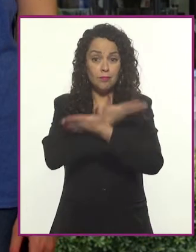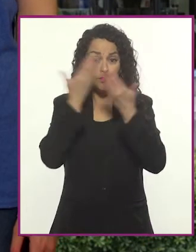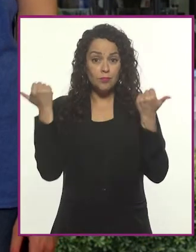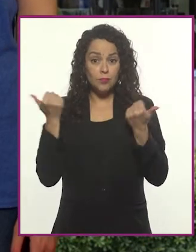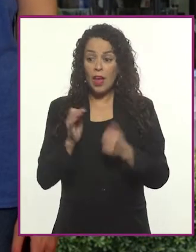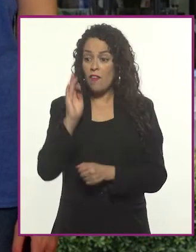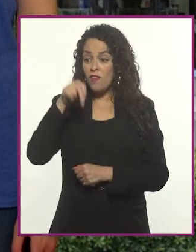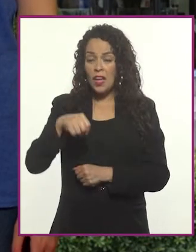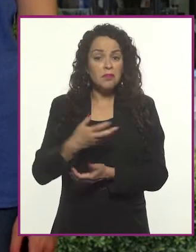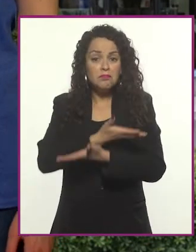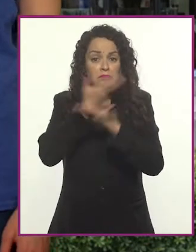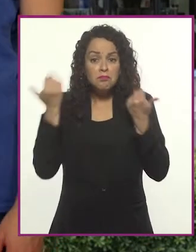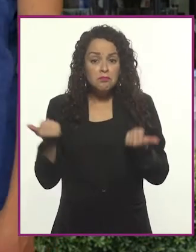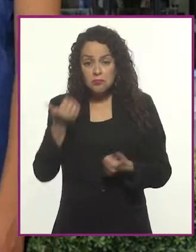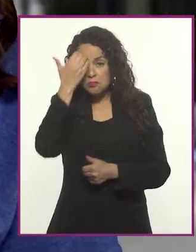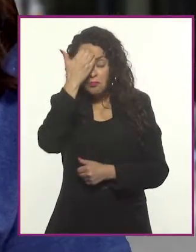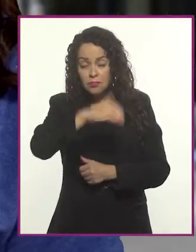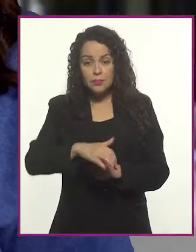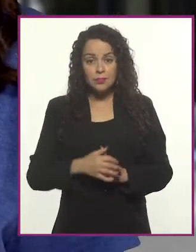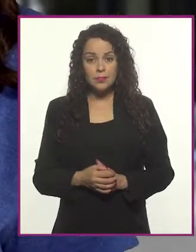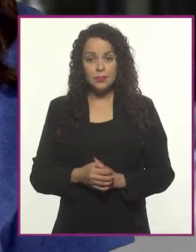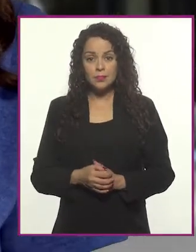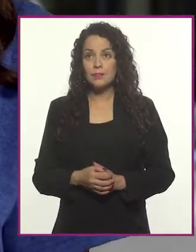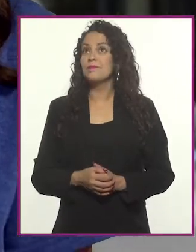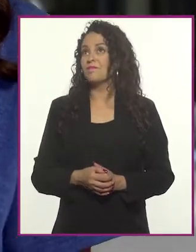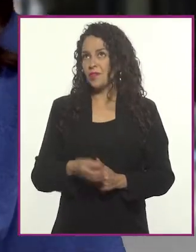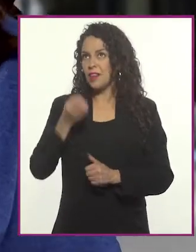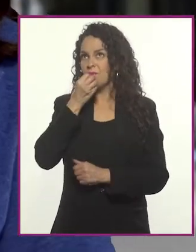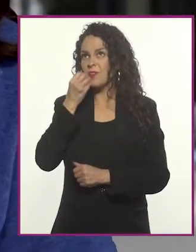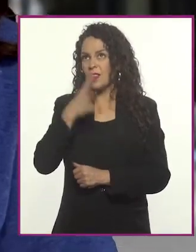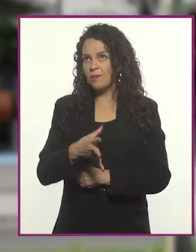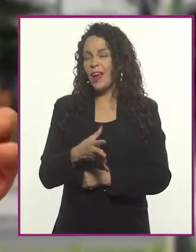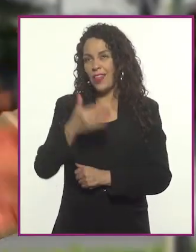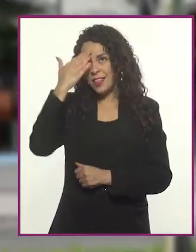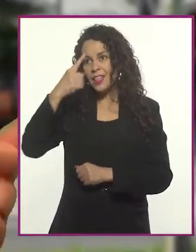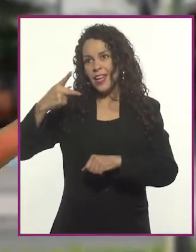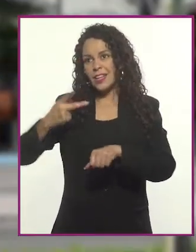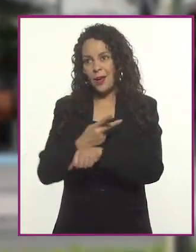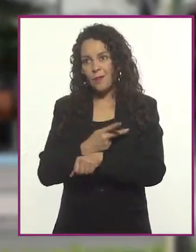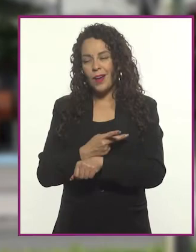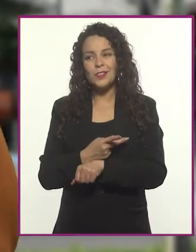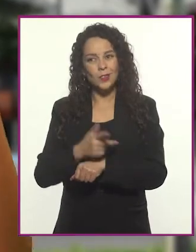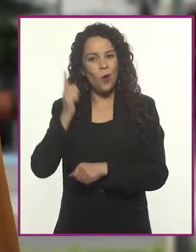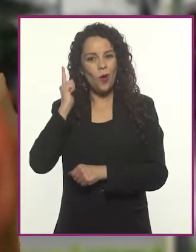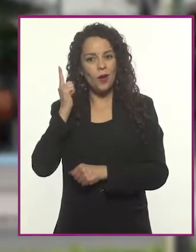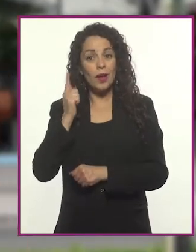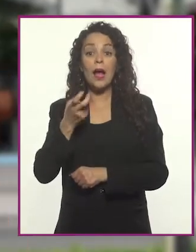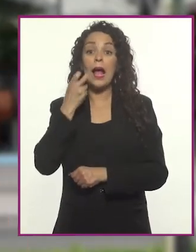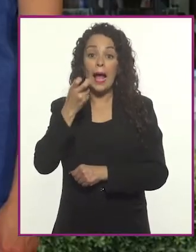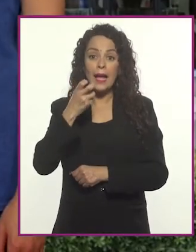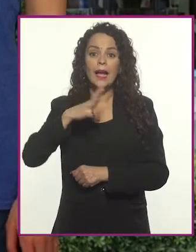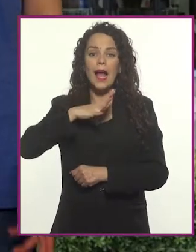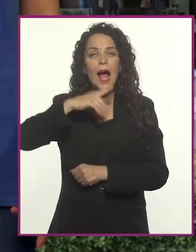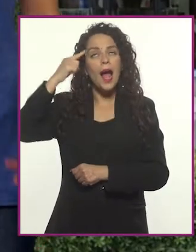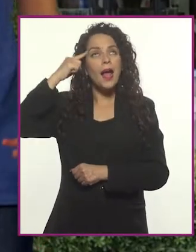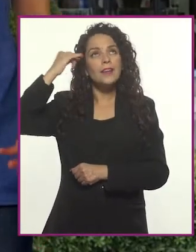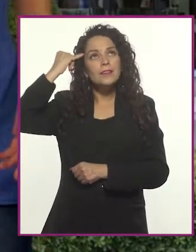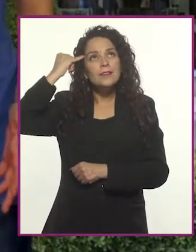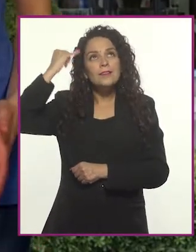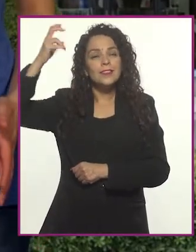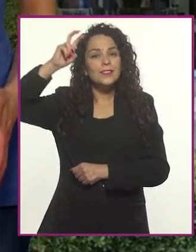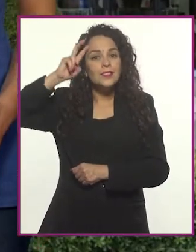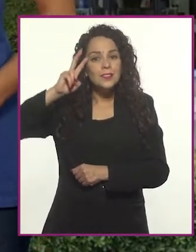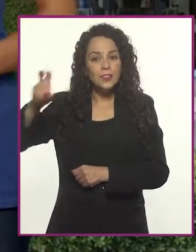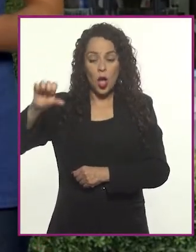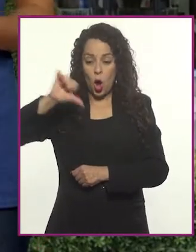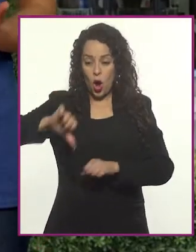el desenlace. Estaría padre saber qué pasó. Ah, pues para eso tienes imaginación. La actividad de